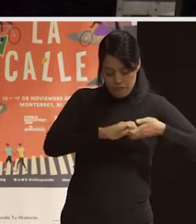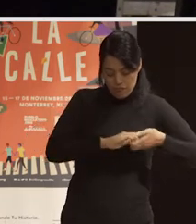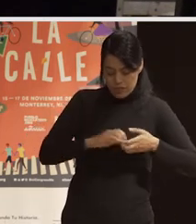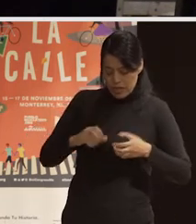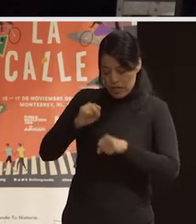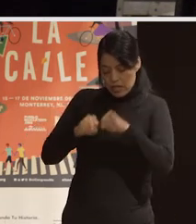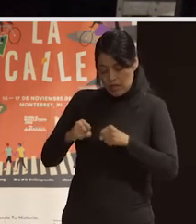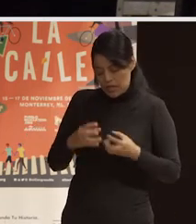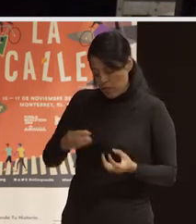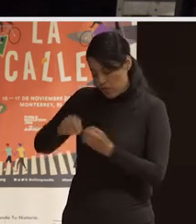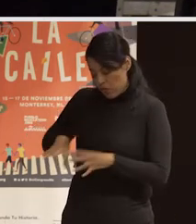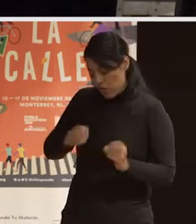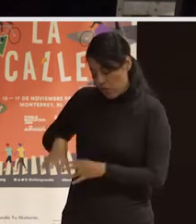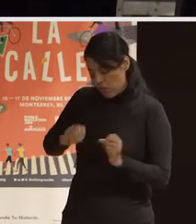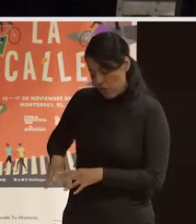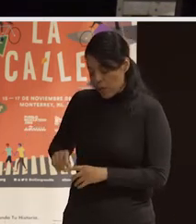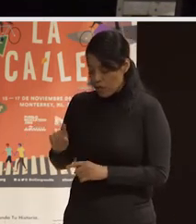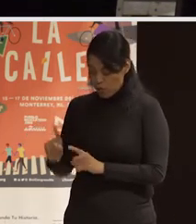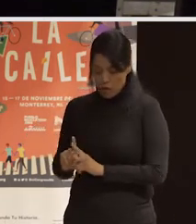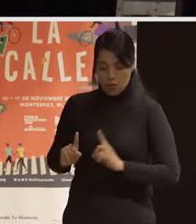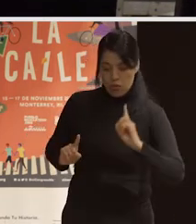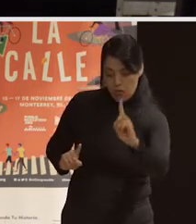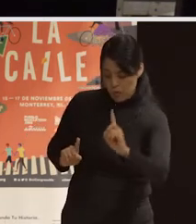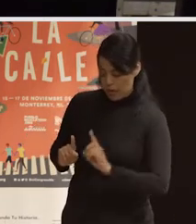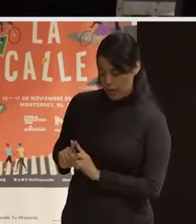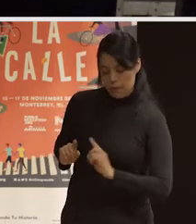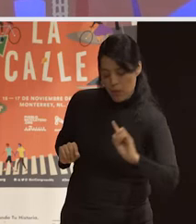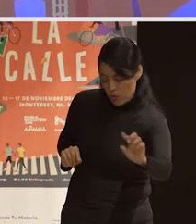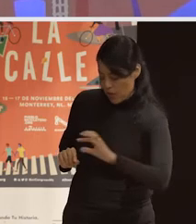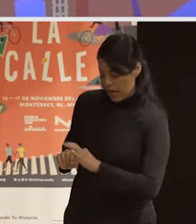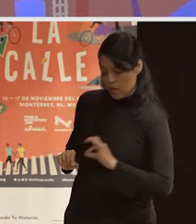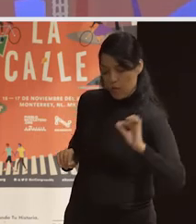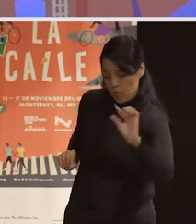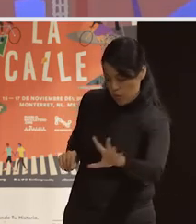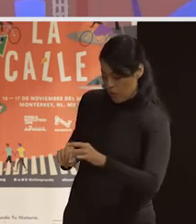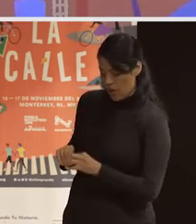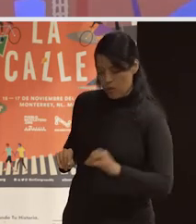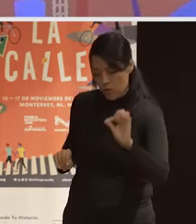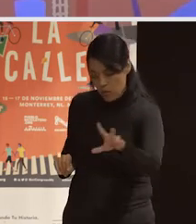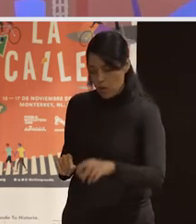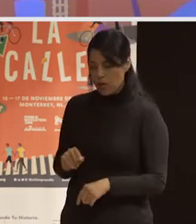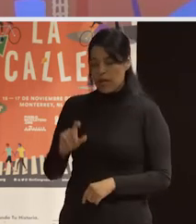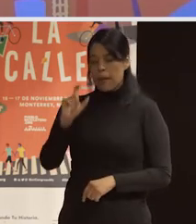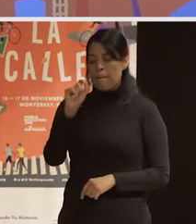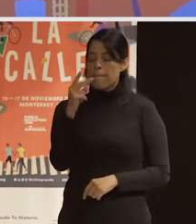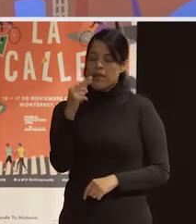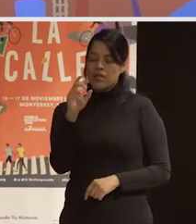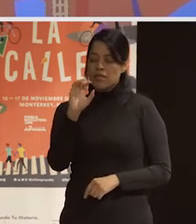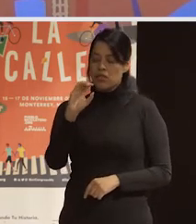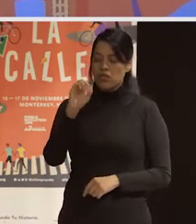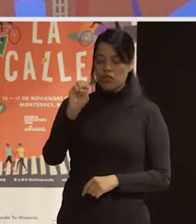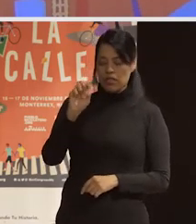cargarlas y se entregaron allá y seguimos trabajando con ese grupo el comité fronterizo de obreras y